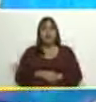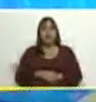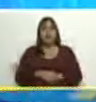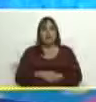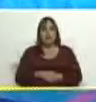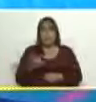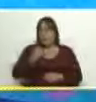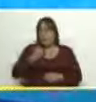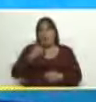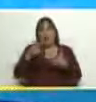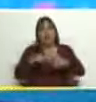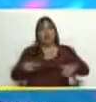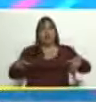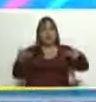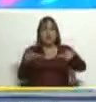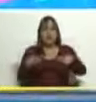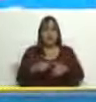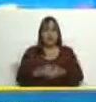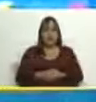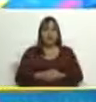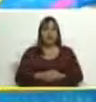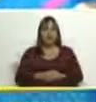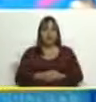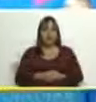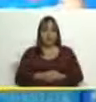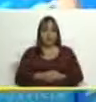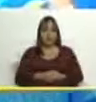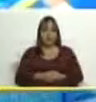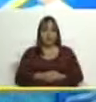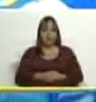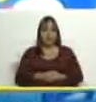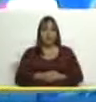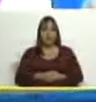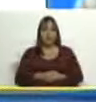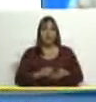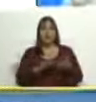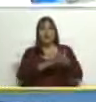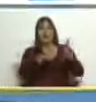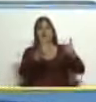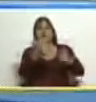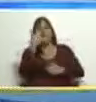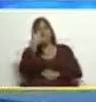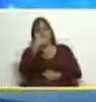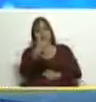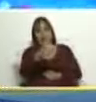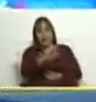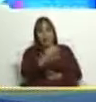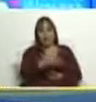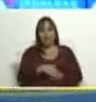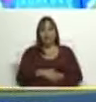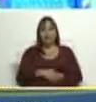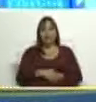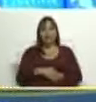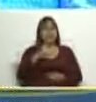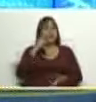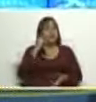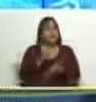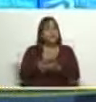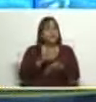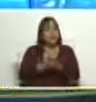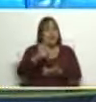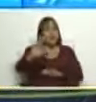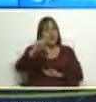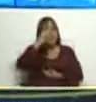batalla. Mira, el tema del número de teléfono. Miren lo que pasó hace 3 años,